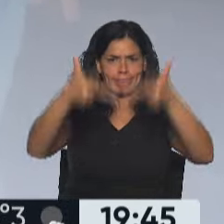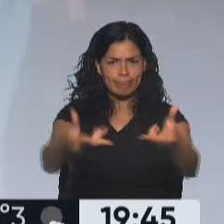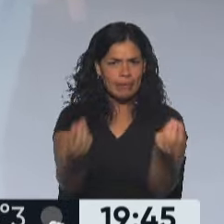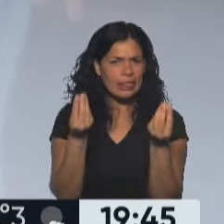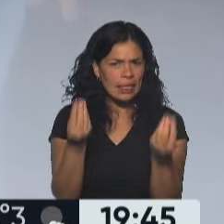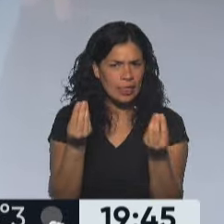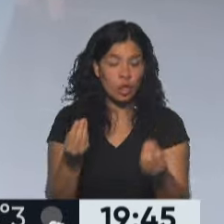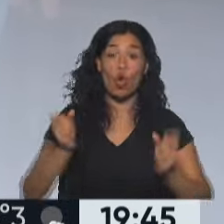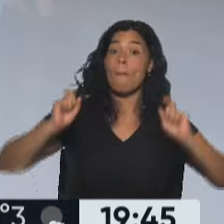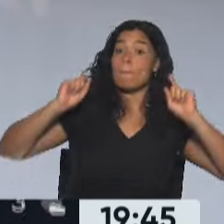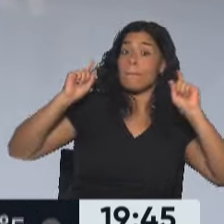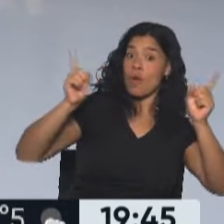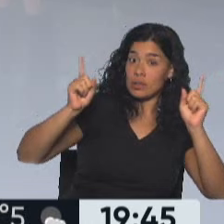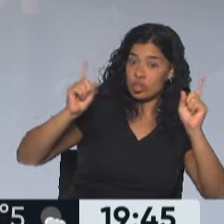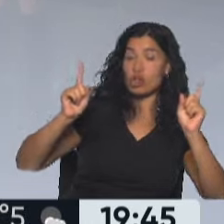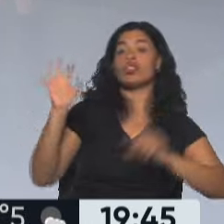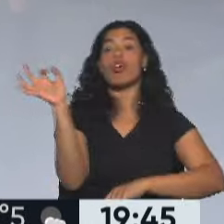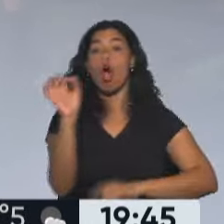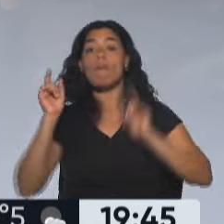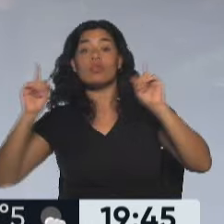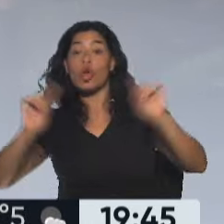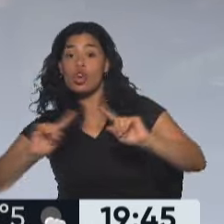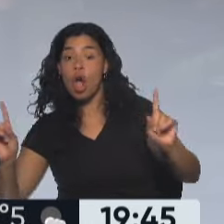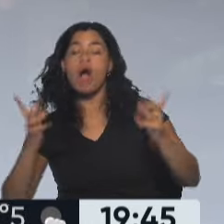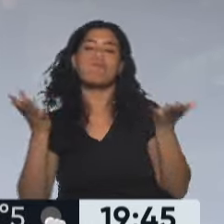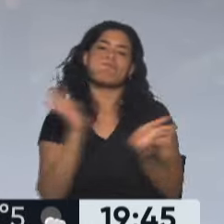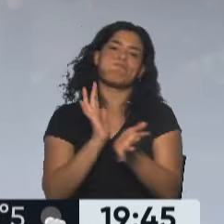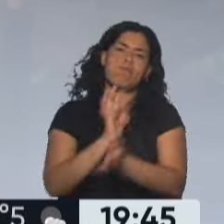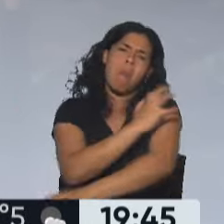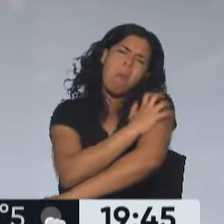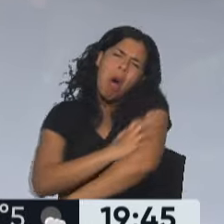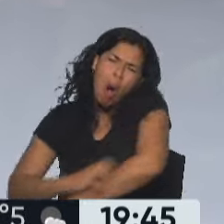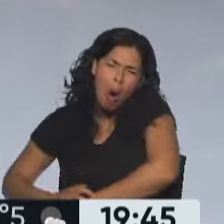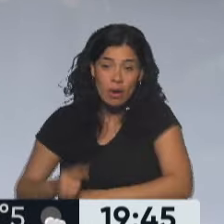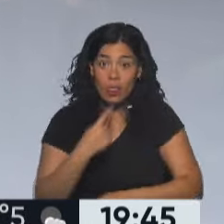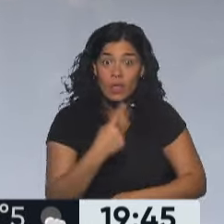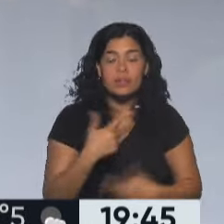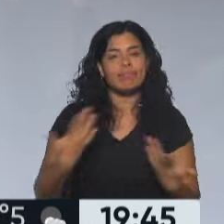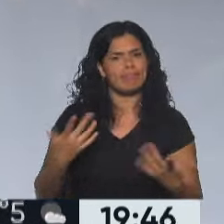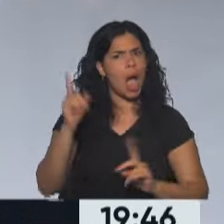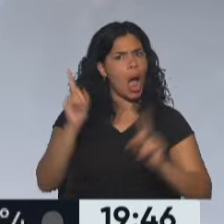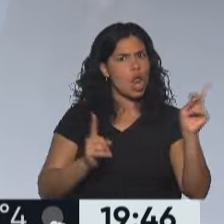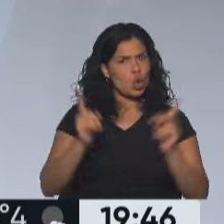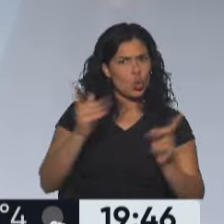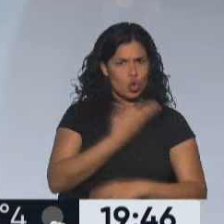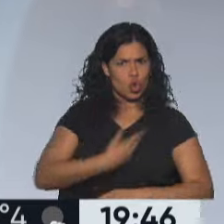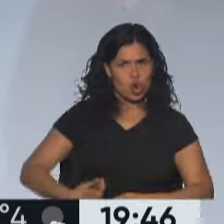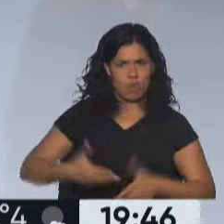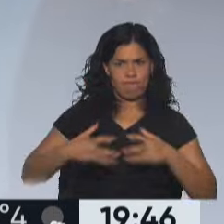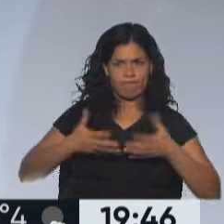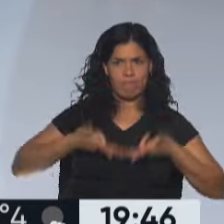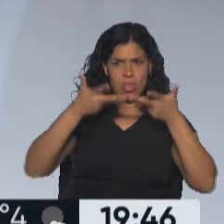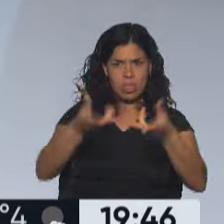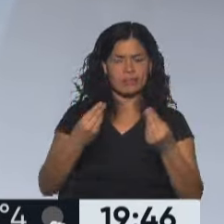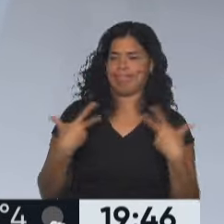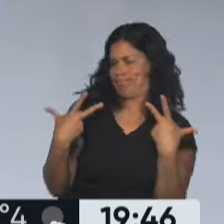docentes o no, se encuentran en la pobreza. Un dato que desde el gobierno salieron a remarcar que no, porque si mirás en cifra cuánto es lo que